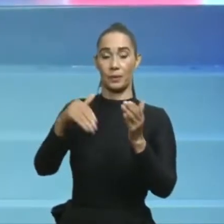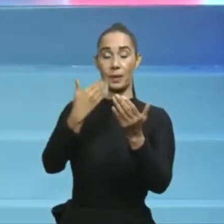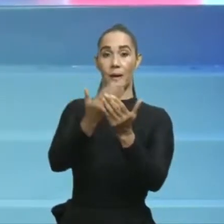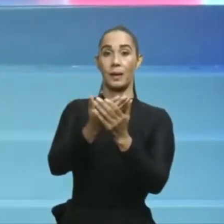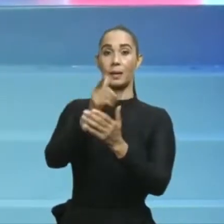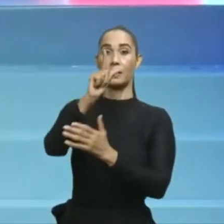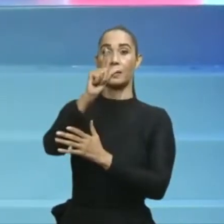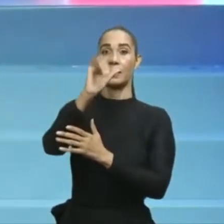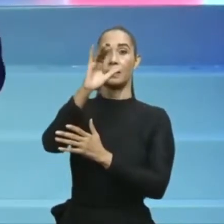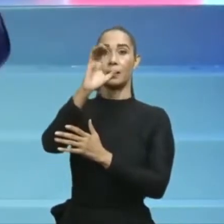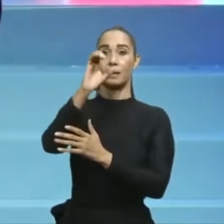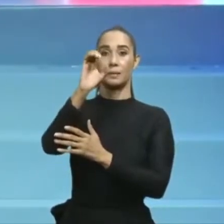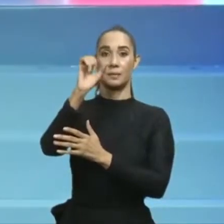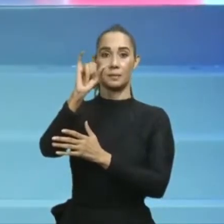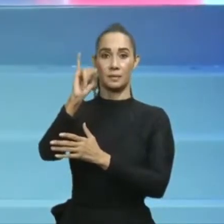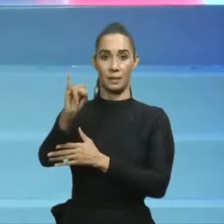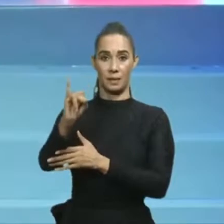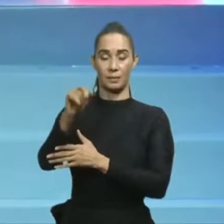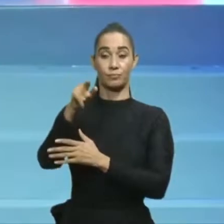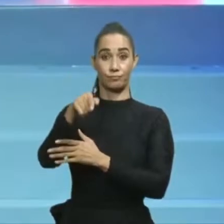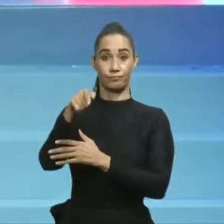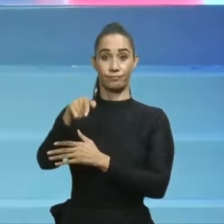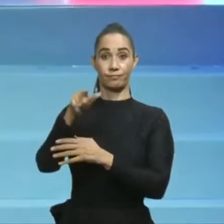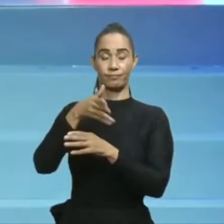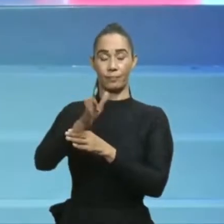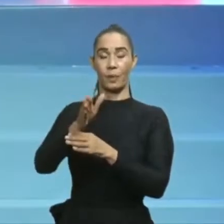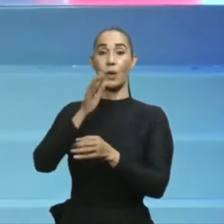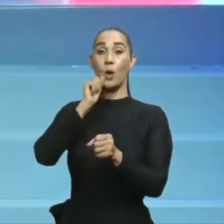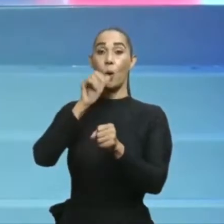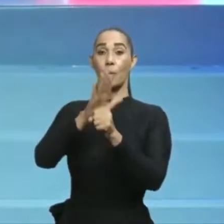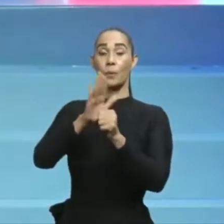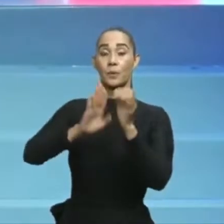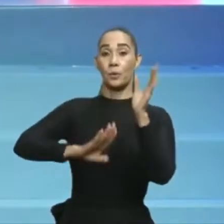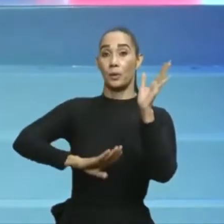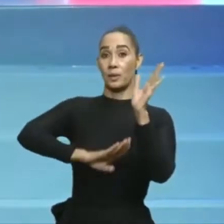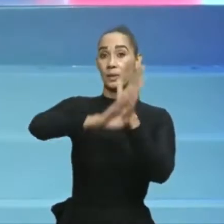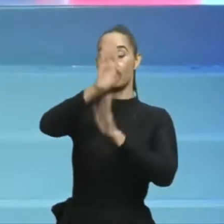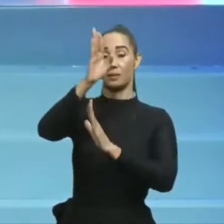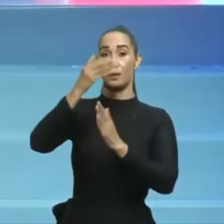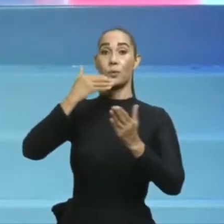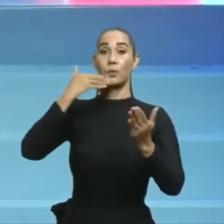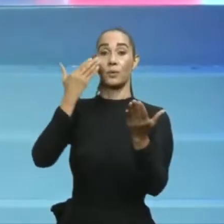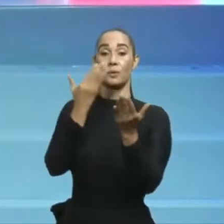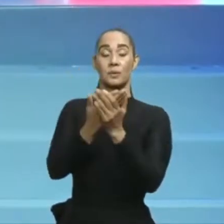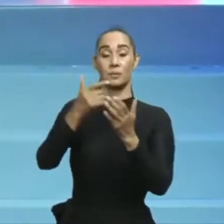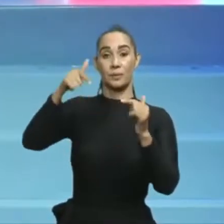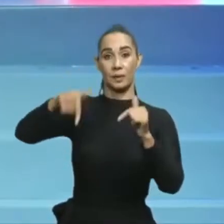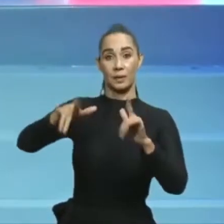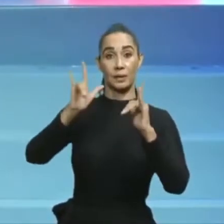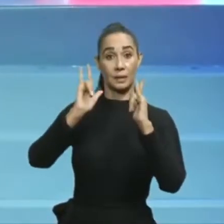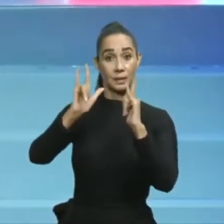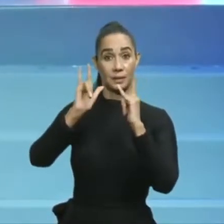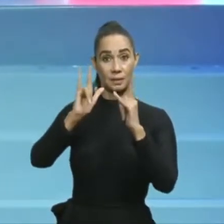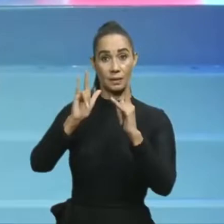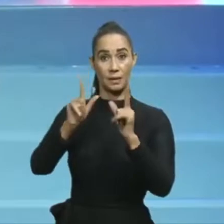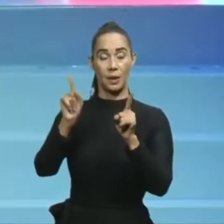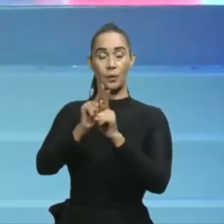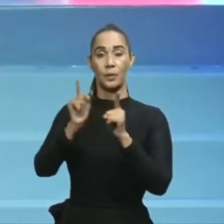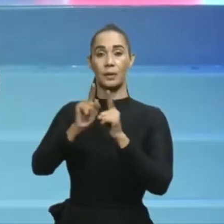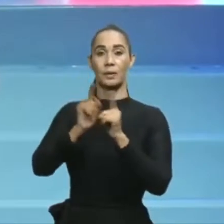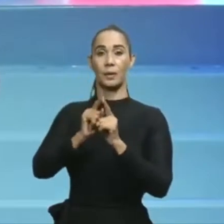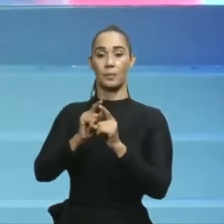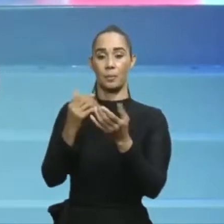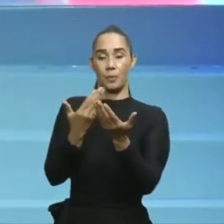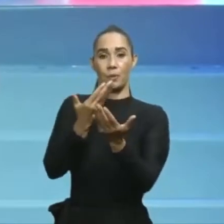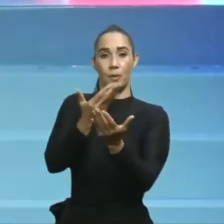entre otras porque estamos comprometidos con el progreso y el bienestar de esta ciudad y con devolverle lo que por justicia